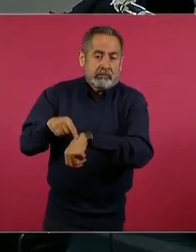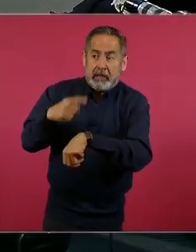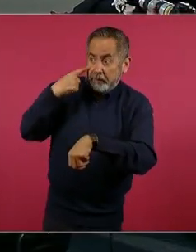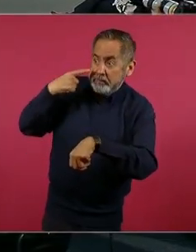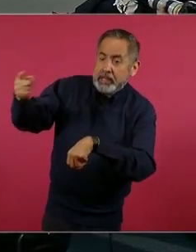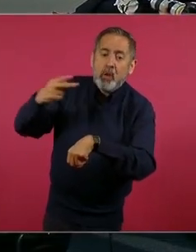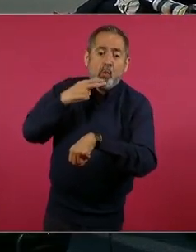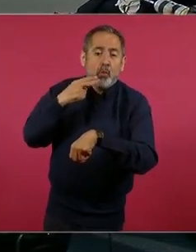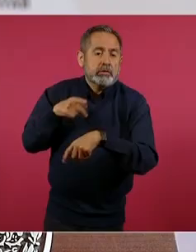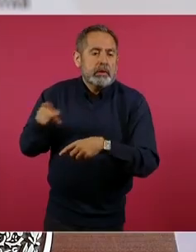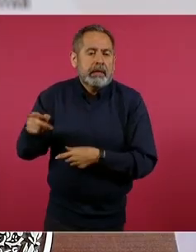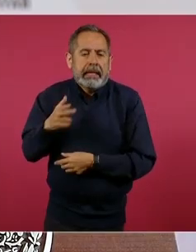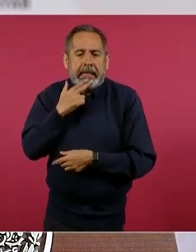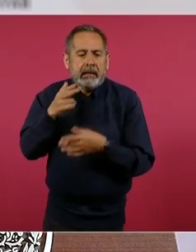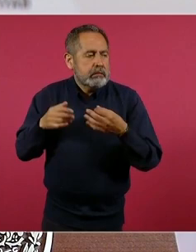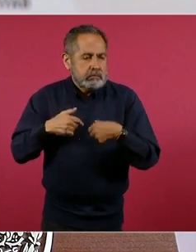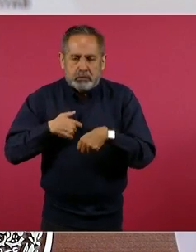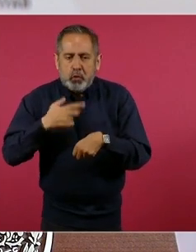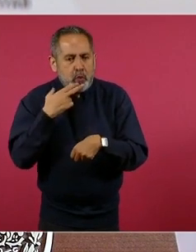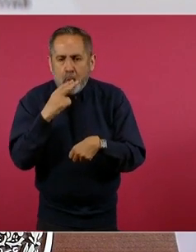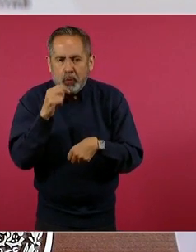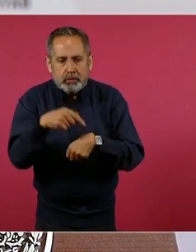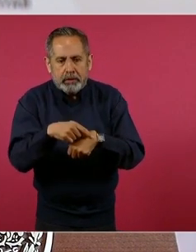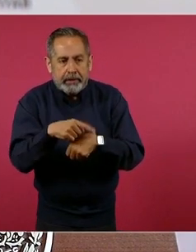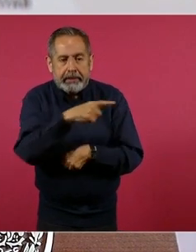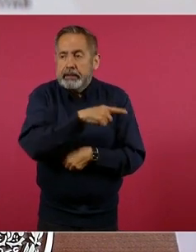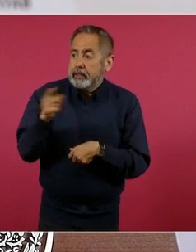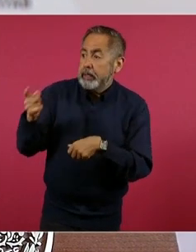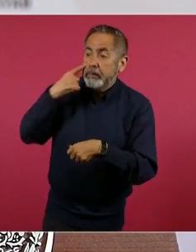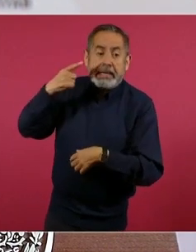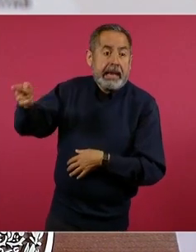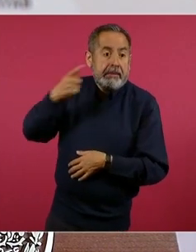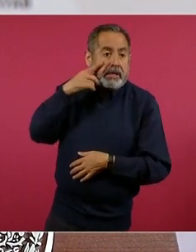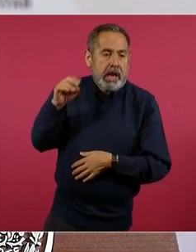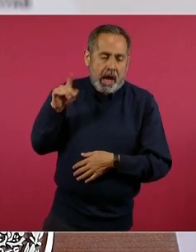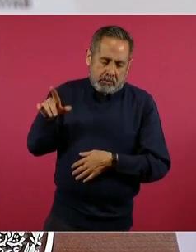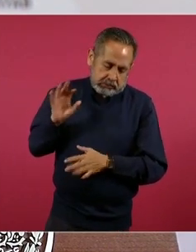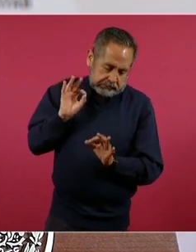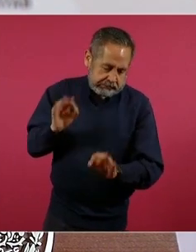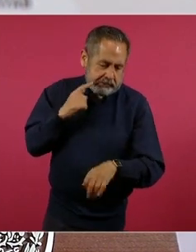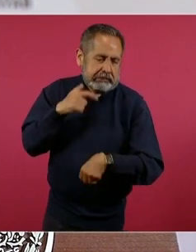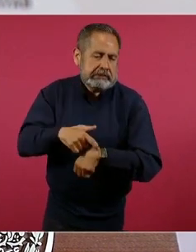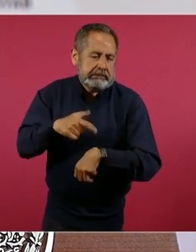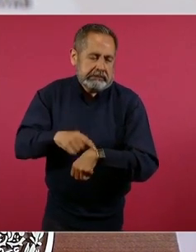y me usan, ¿no? De que,